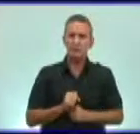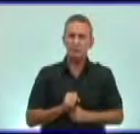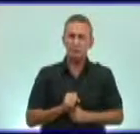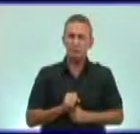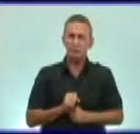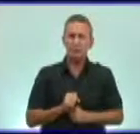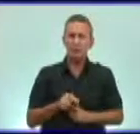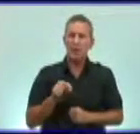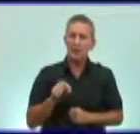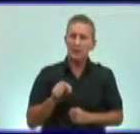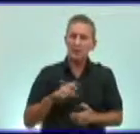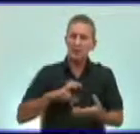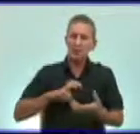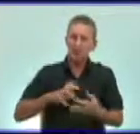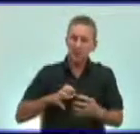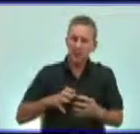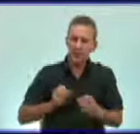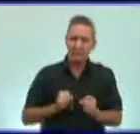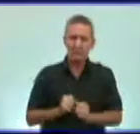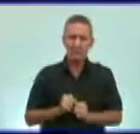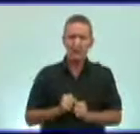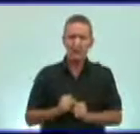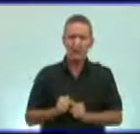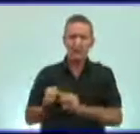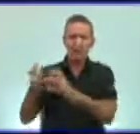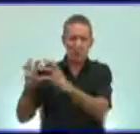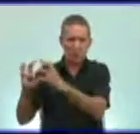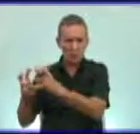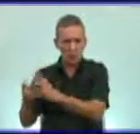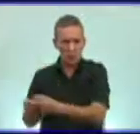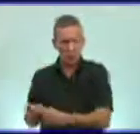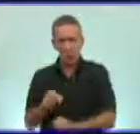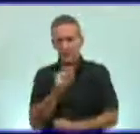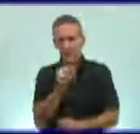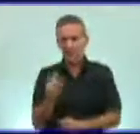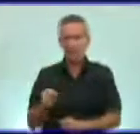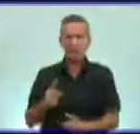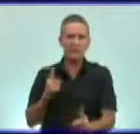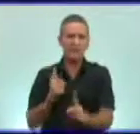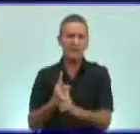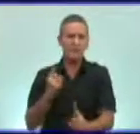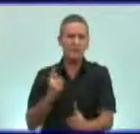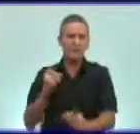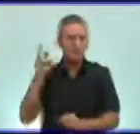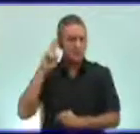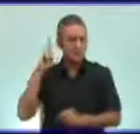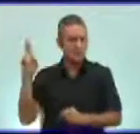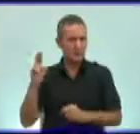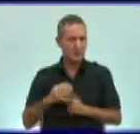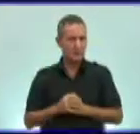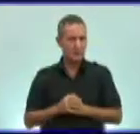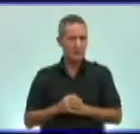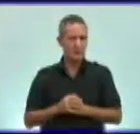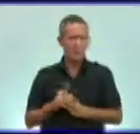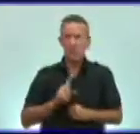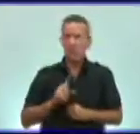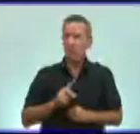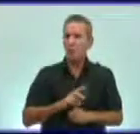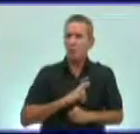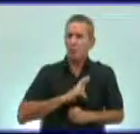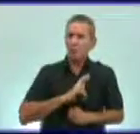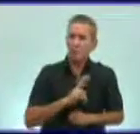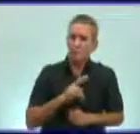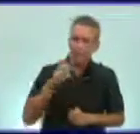un método y una reacción de la contrarrevolución. No puede ser una respuesta revolucionaria.